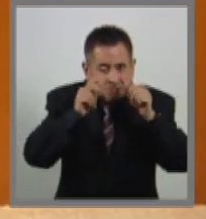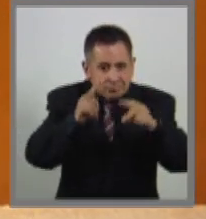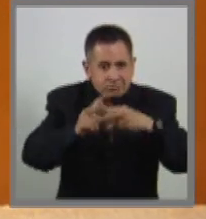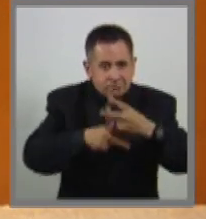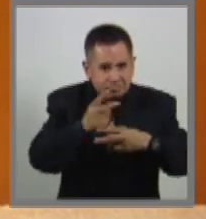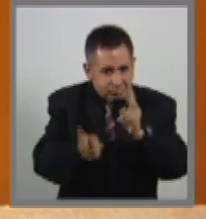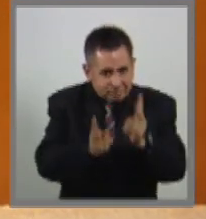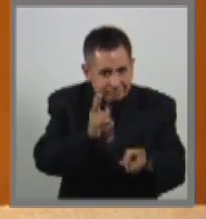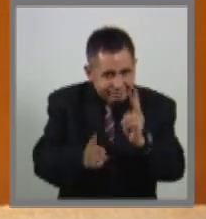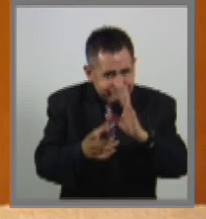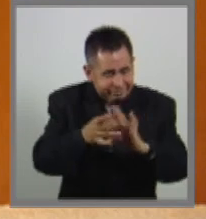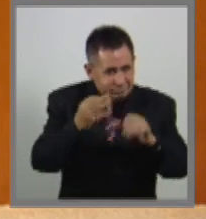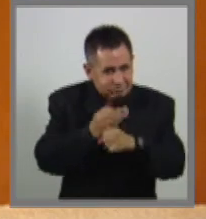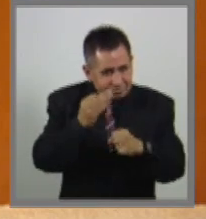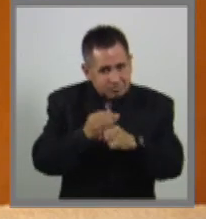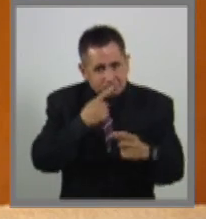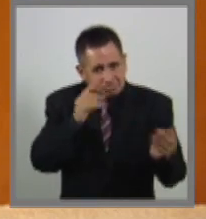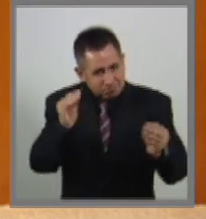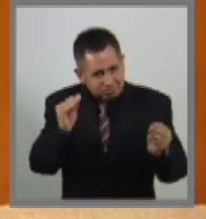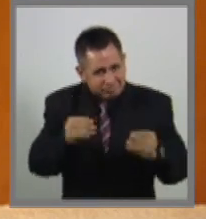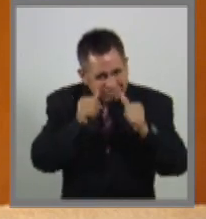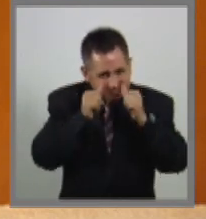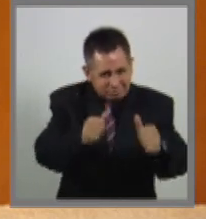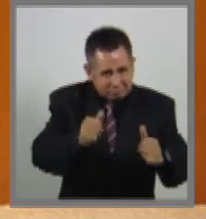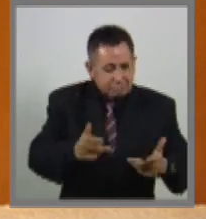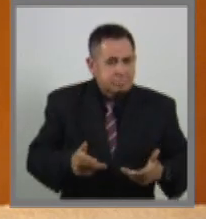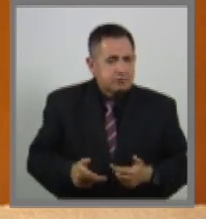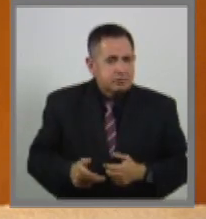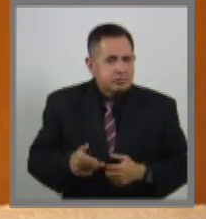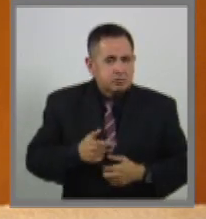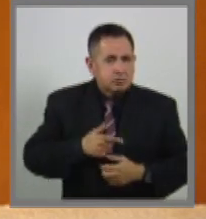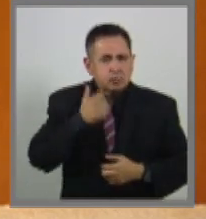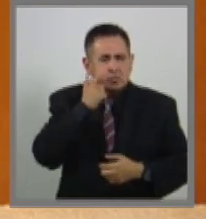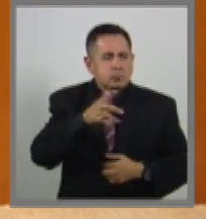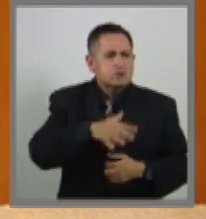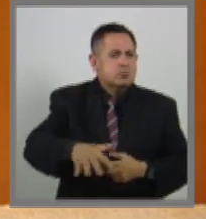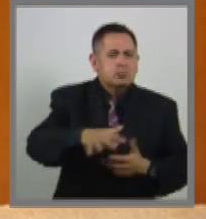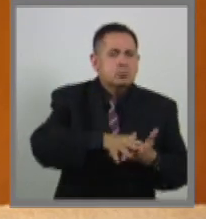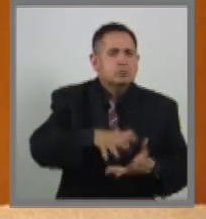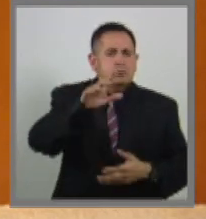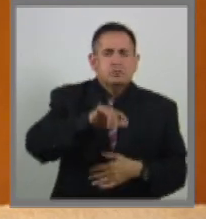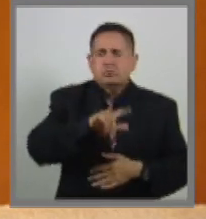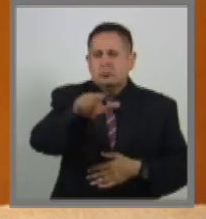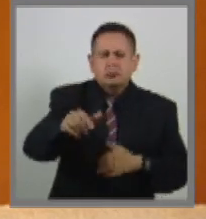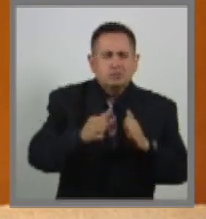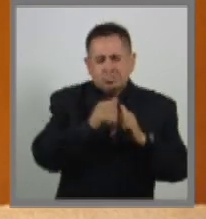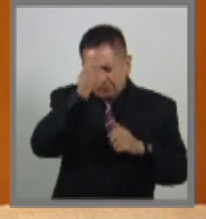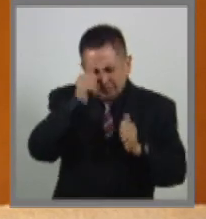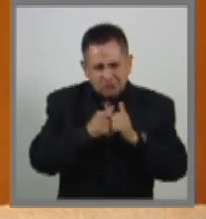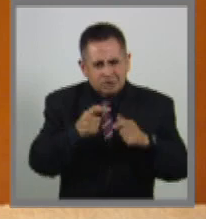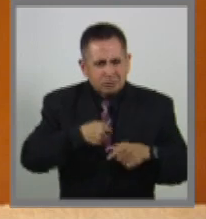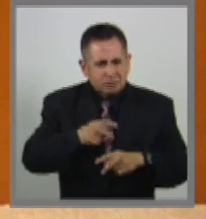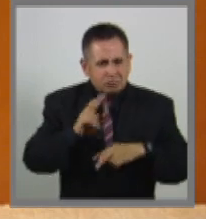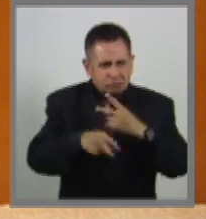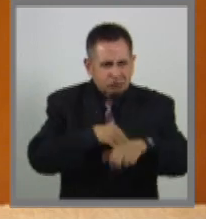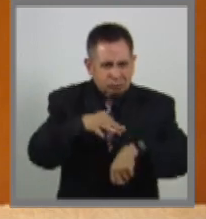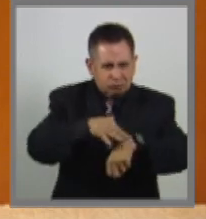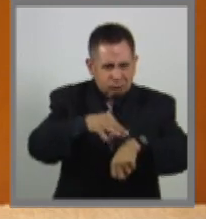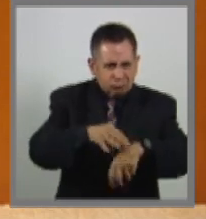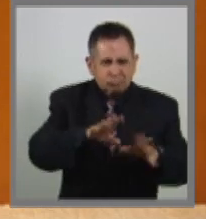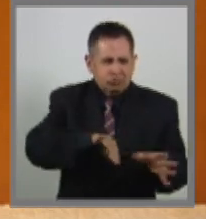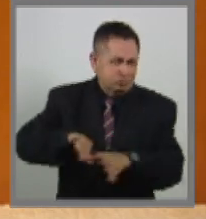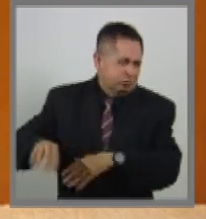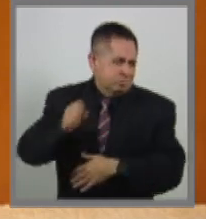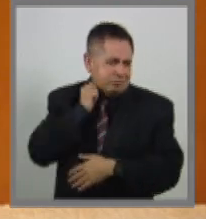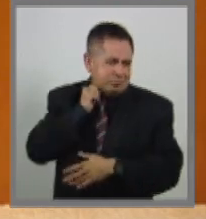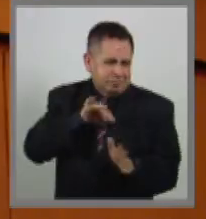que estamos platicando, discutiendo. Yo no quiero que la mayoría esté de acuerdo conmigo, pero se los digo como médico, no como